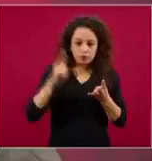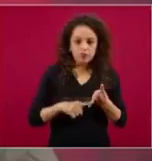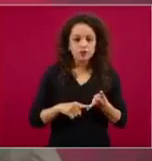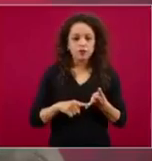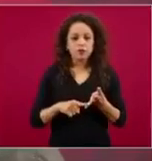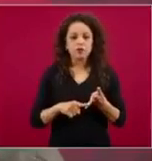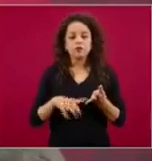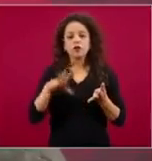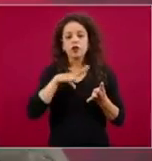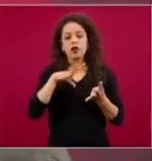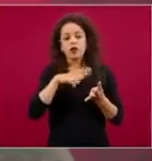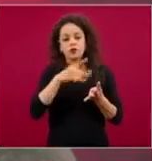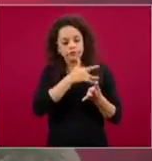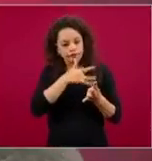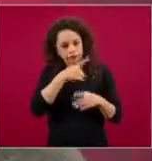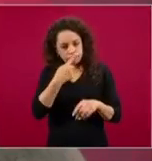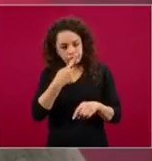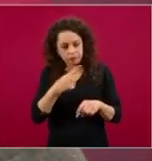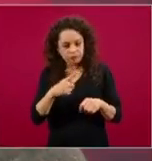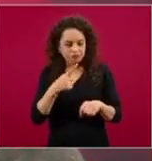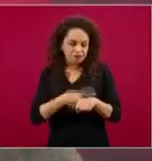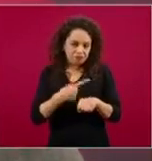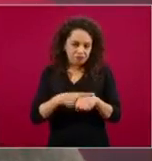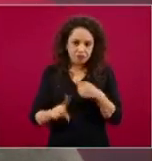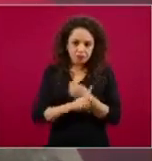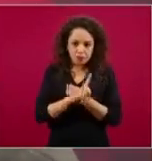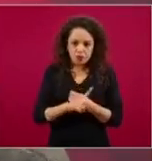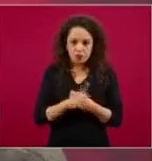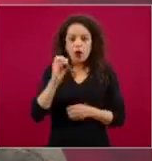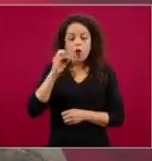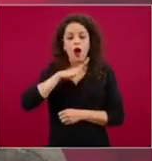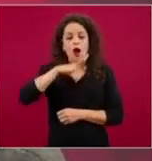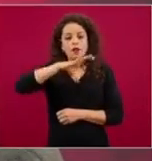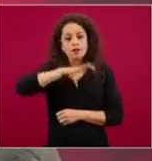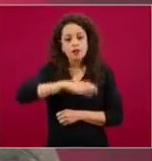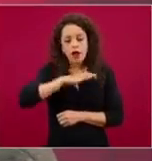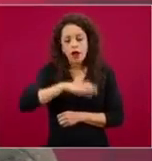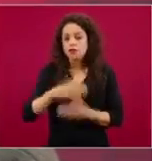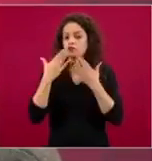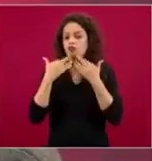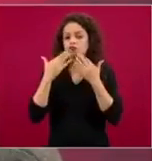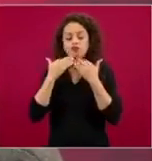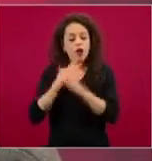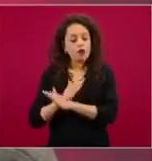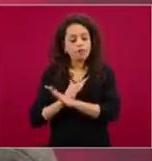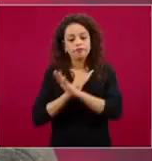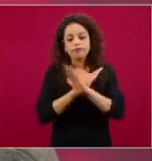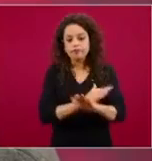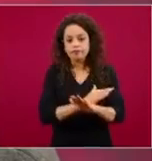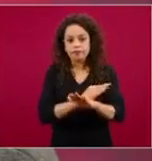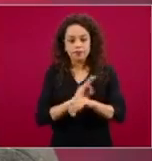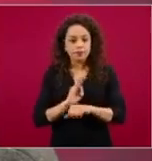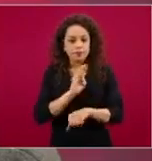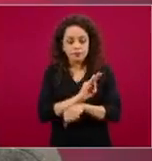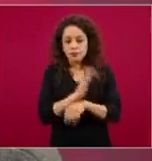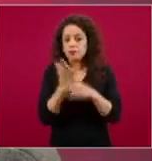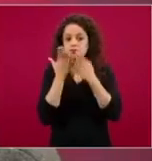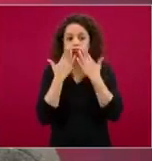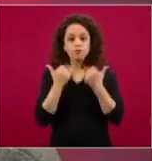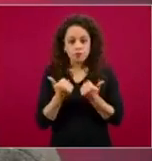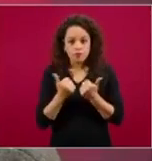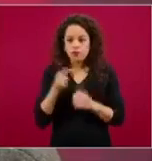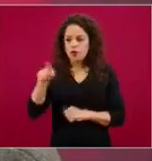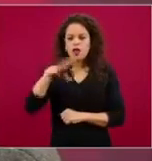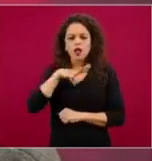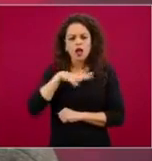padece cáncer, utiliza algún medicamento que le disminuye el sistema inmune, los llamados inmunosupresores, vive con